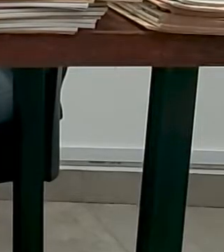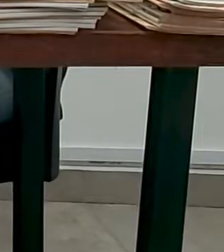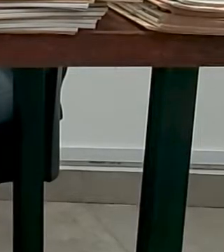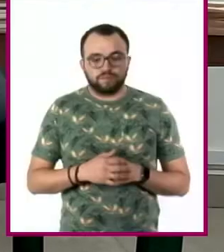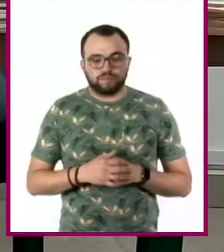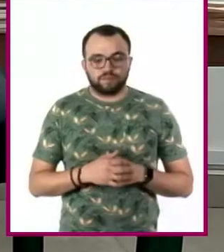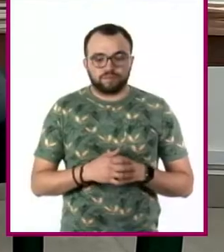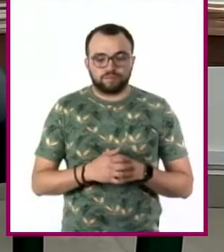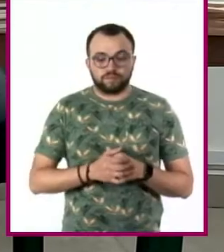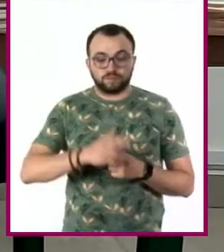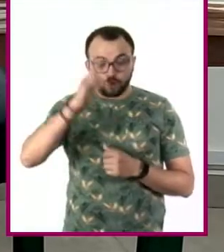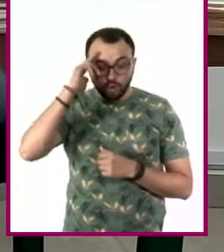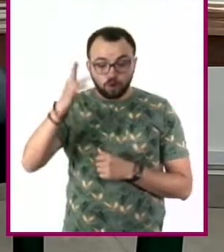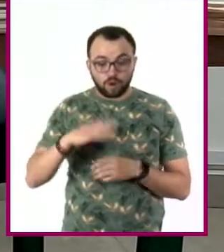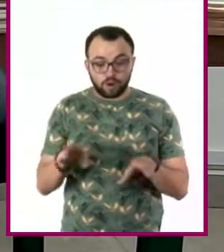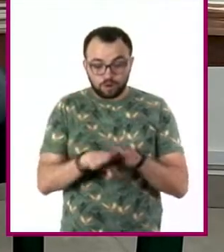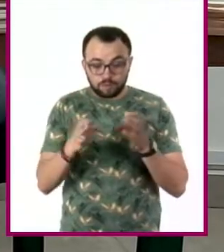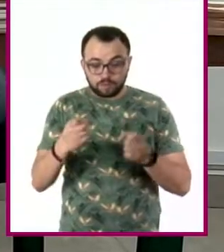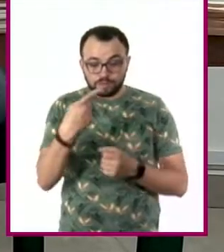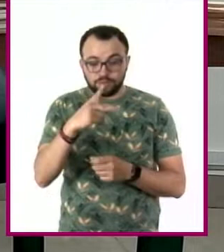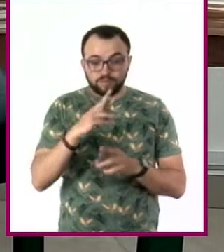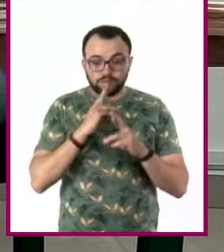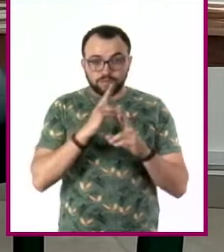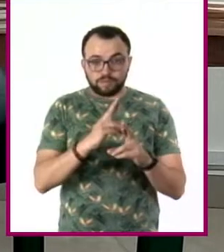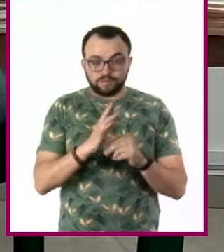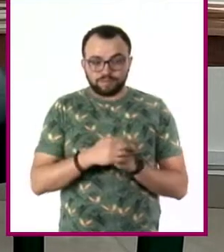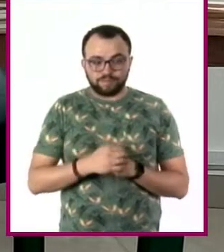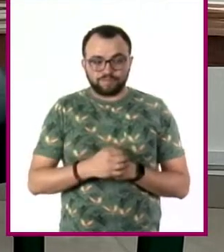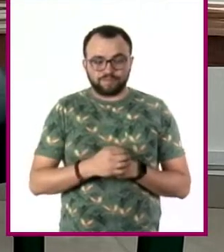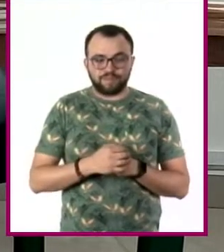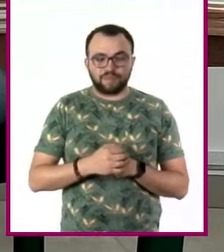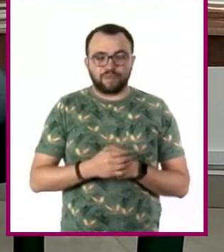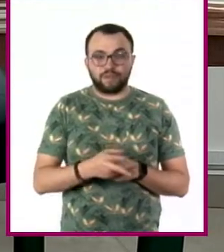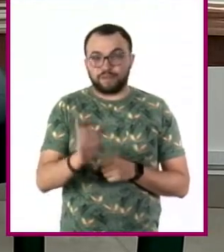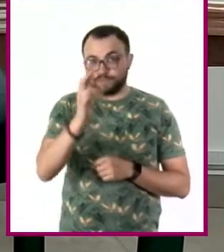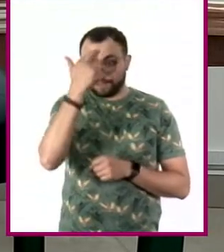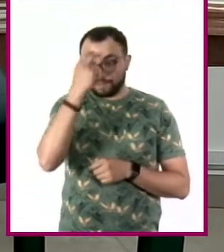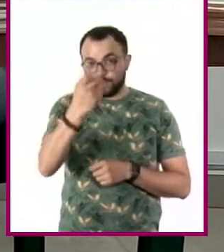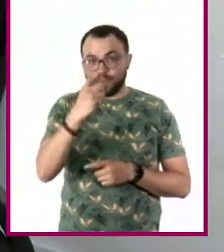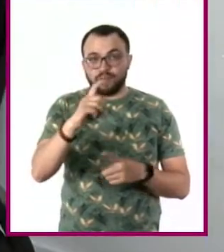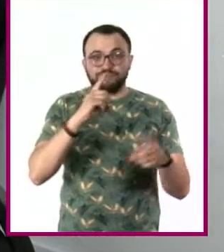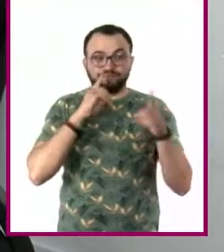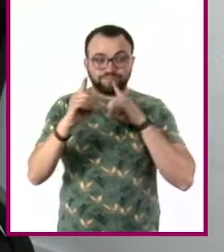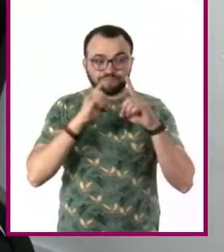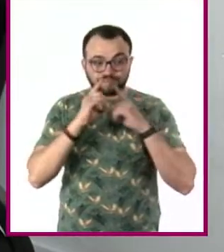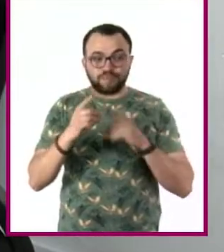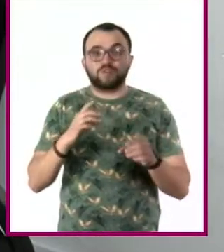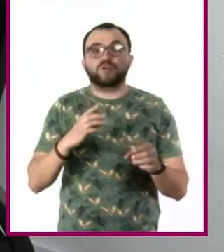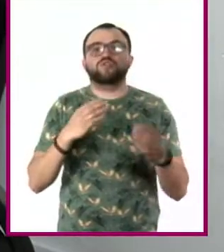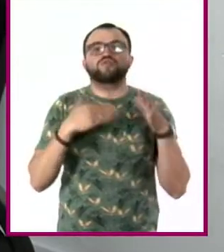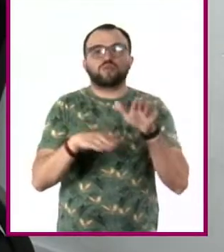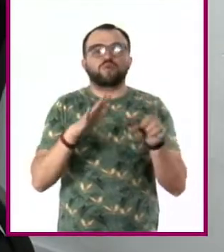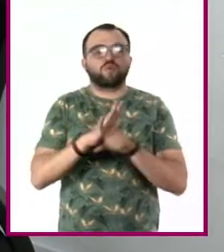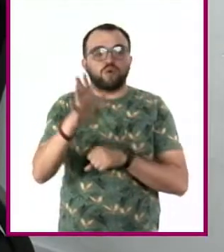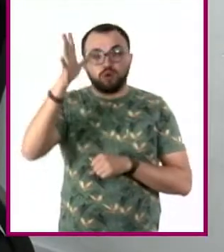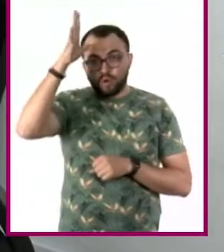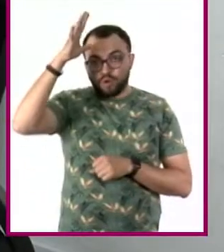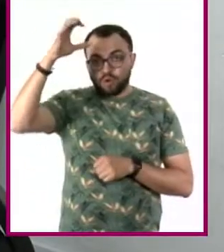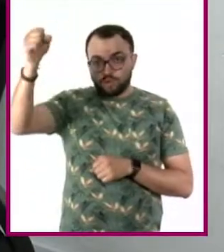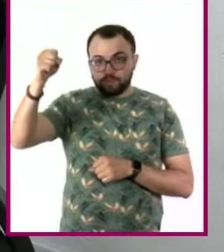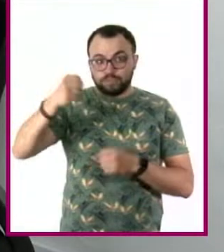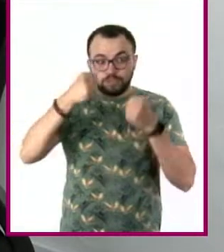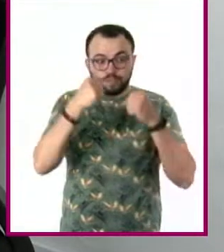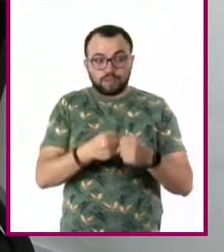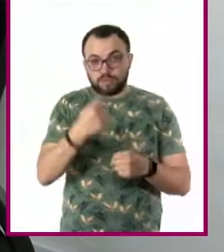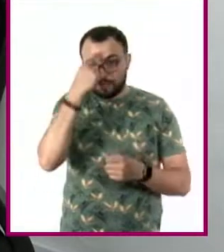Hola mis niños, ¿cómo van con su reportaje? Bien. Recuerden que este debate sobre el concepto de seguridad no es tan nuevo,